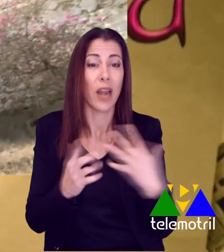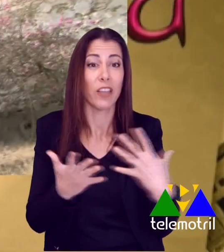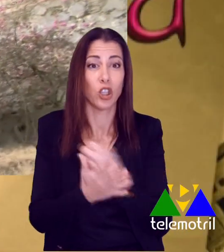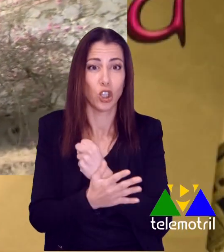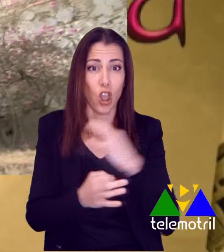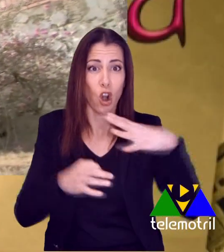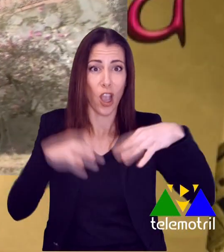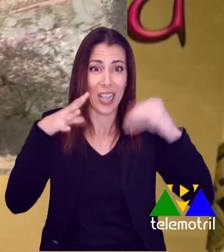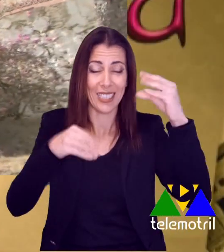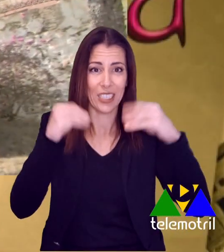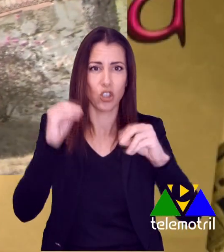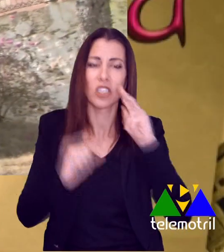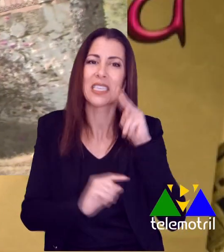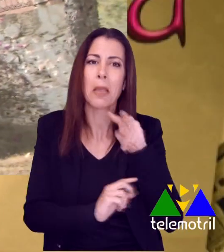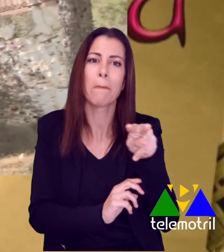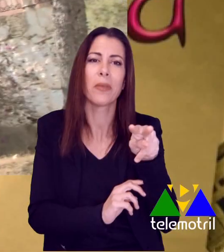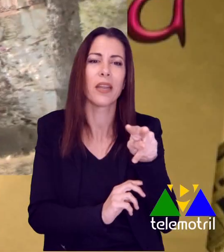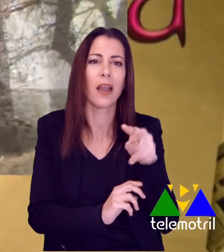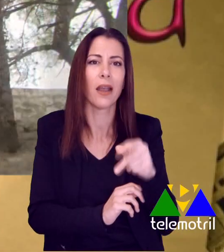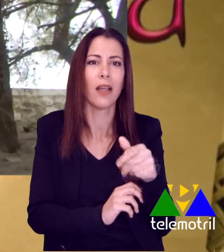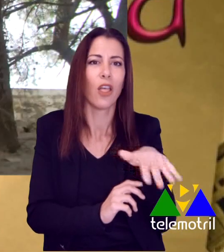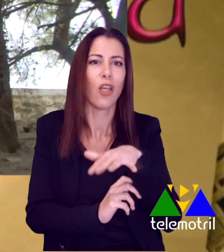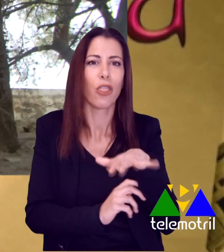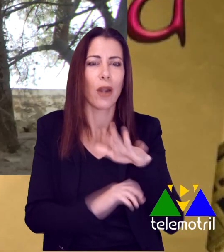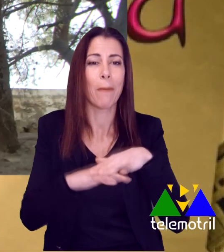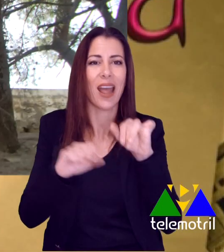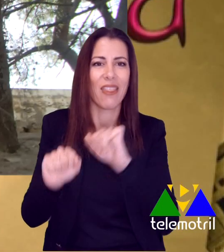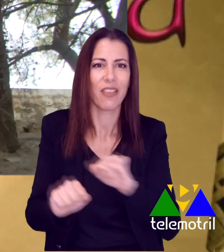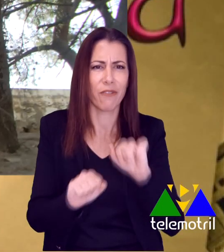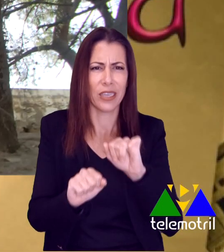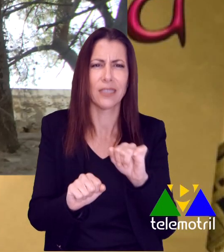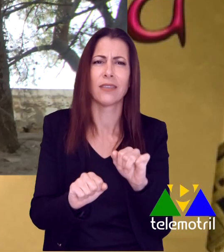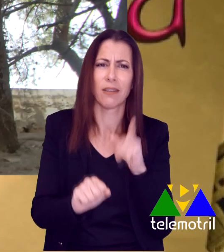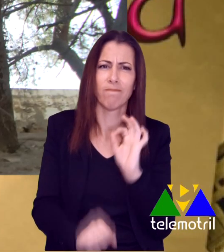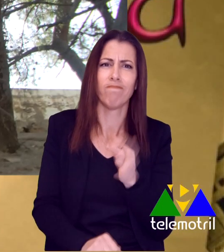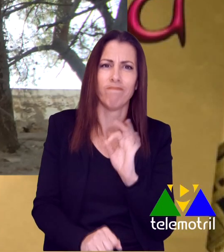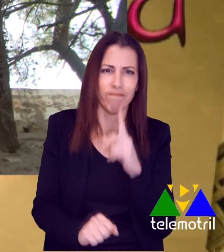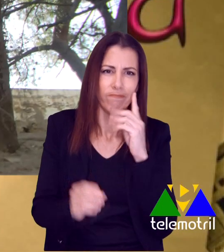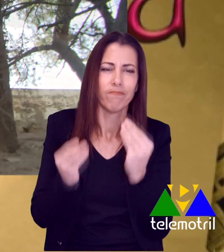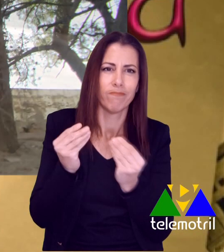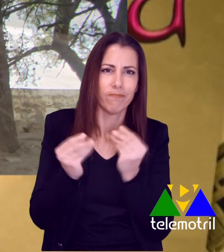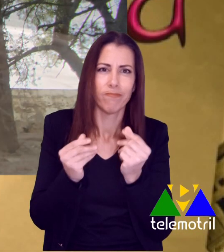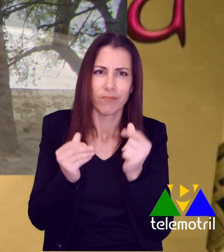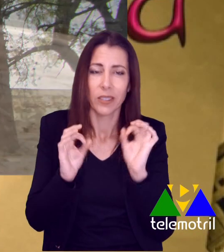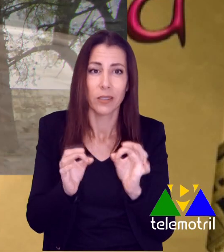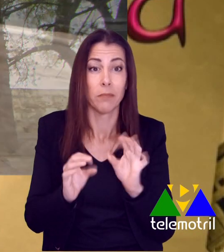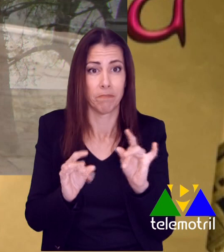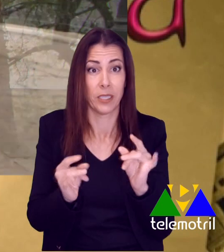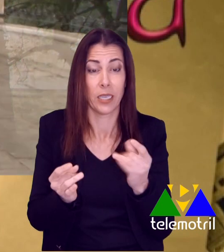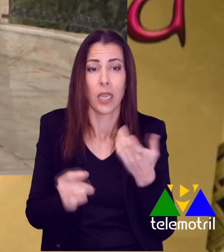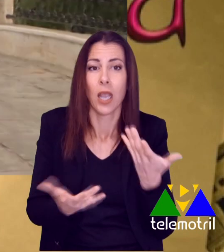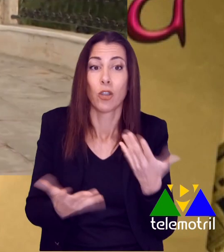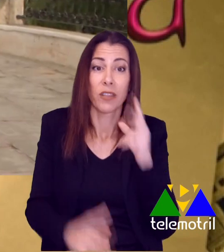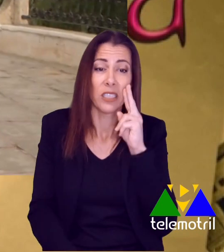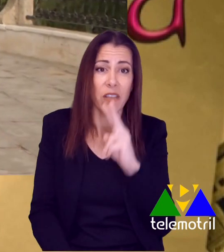castillos, que mira hacia la zona de defensa. Tiene toda la pinta. Tiene toda la pinta. Además, si se ve